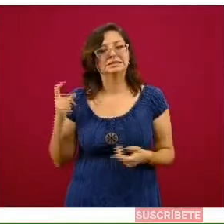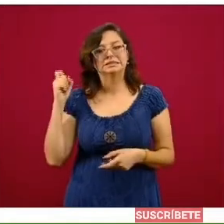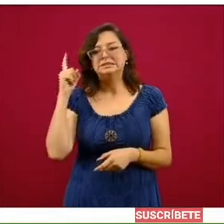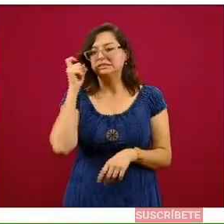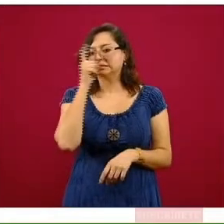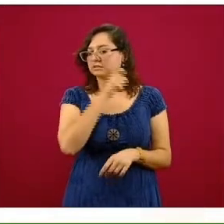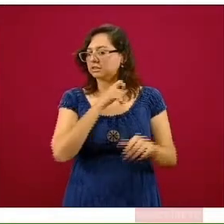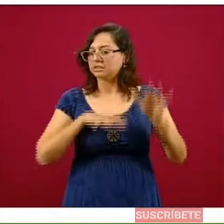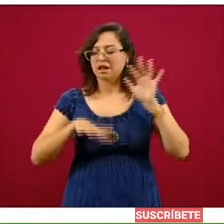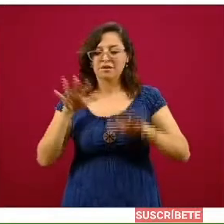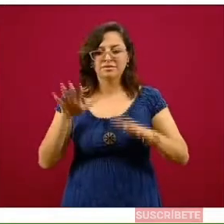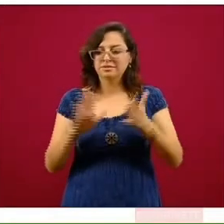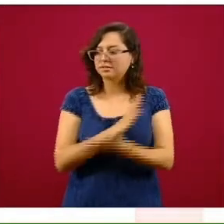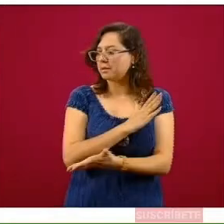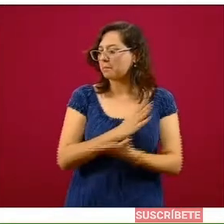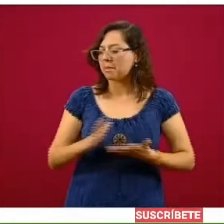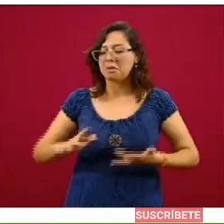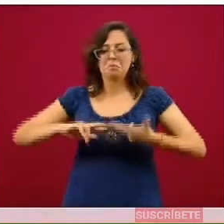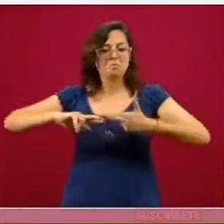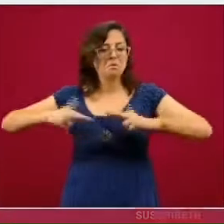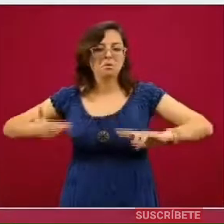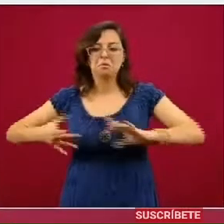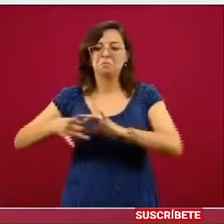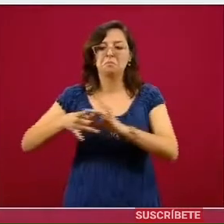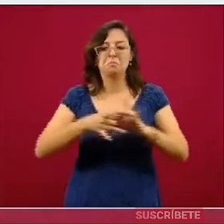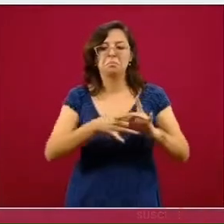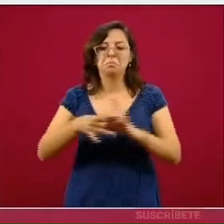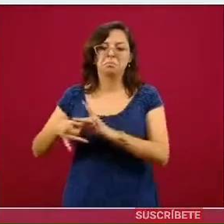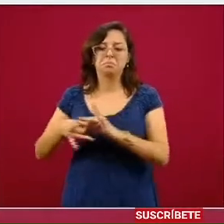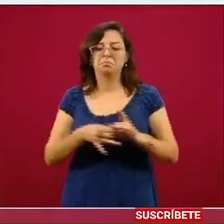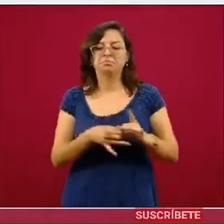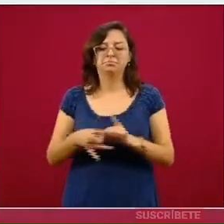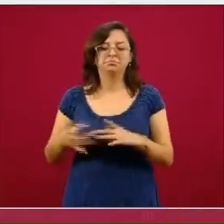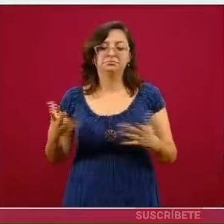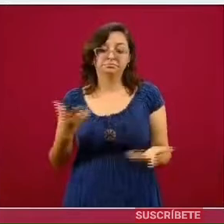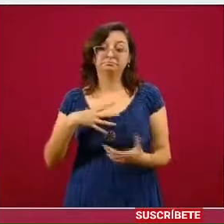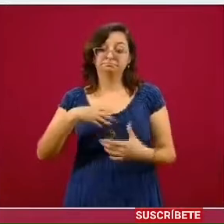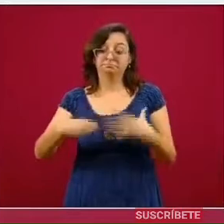en términos demográficos, de relaciones sociales y también en términos